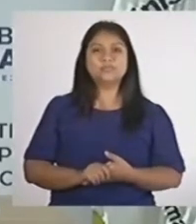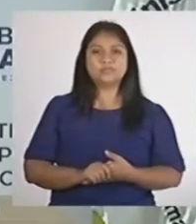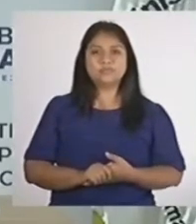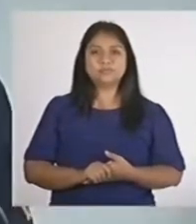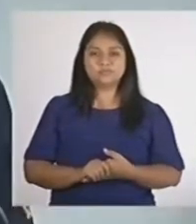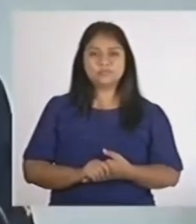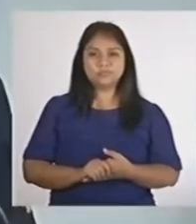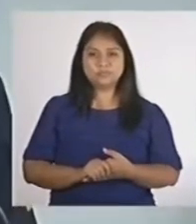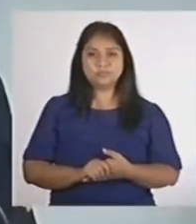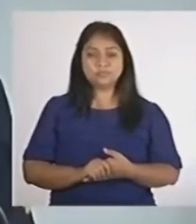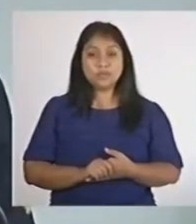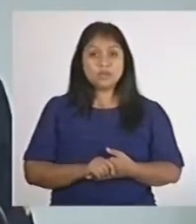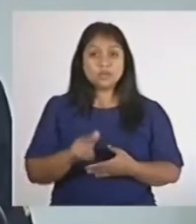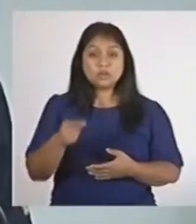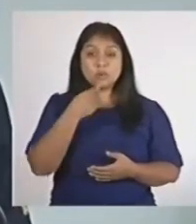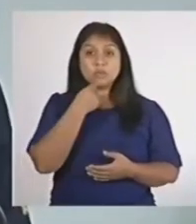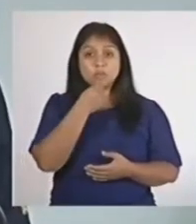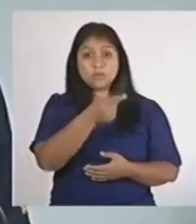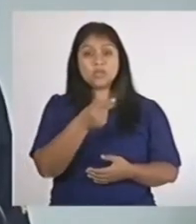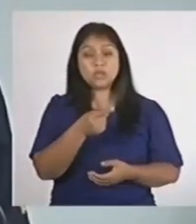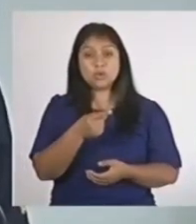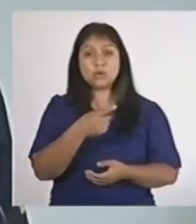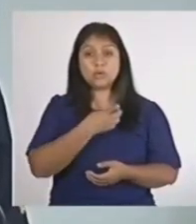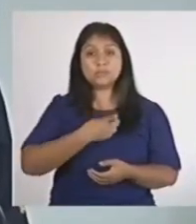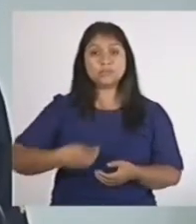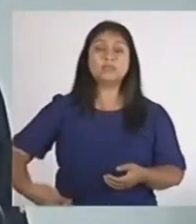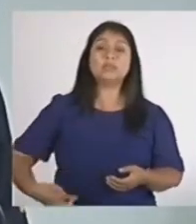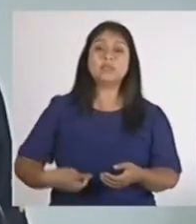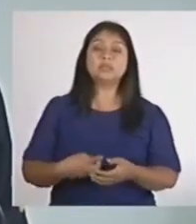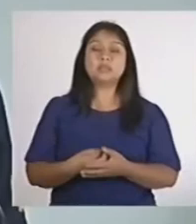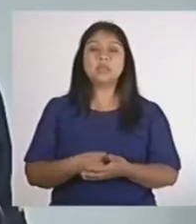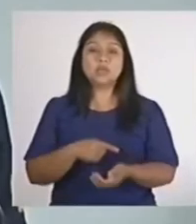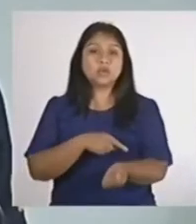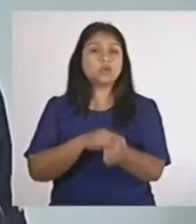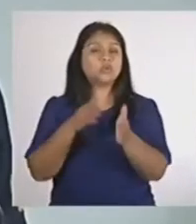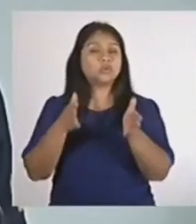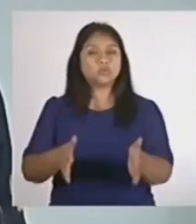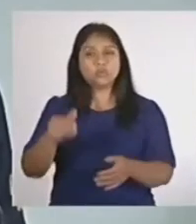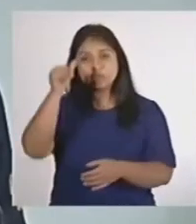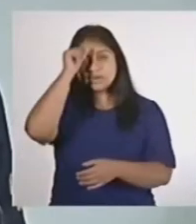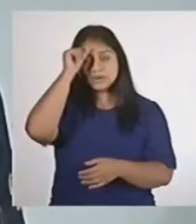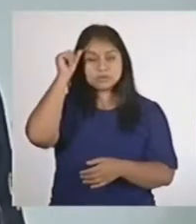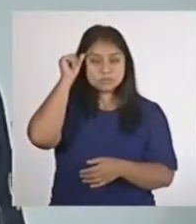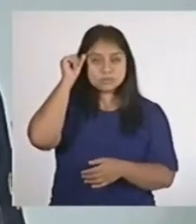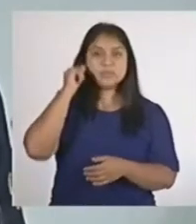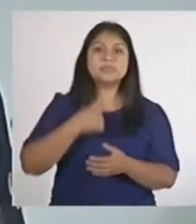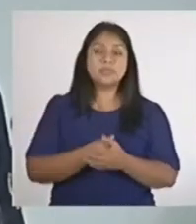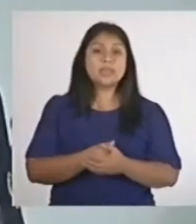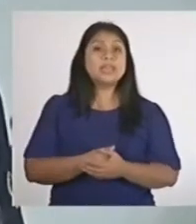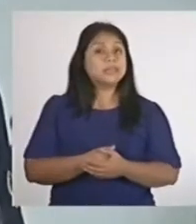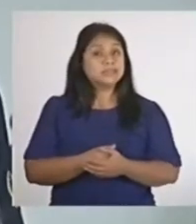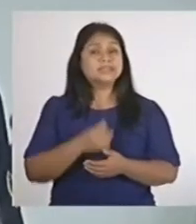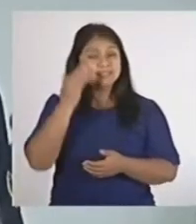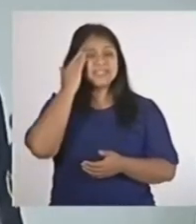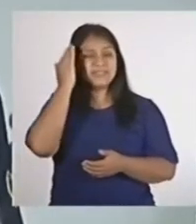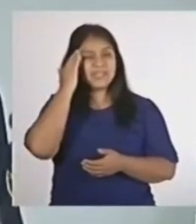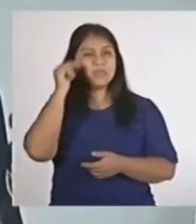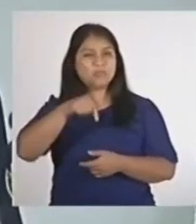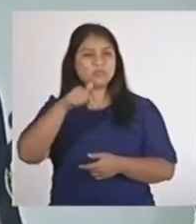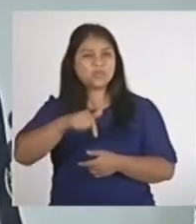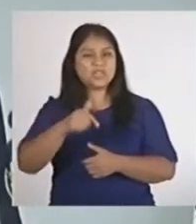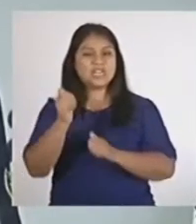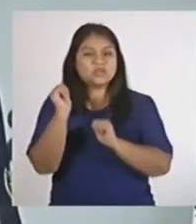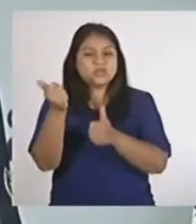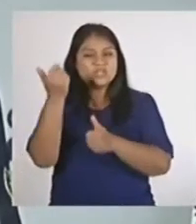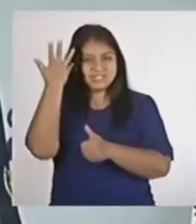país. Como lo ha mencionado el señor presidente, doctor Alejandro Yamatei, debíamos esperar